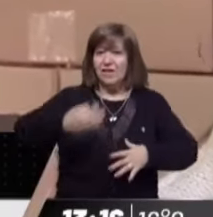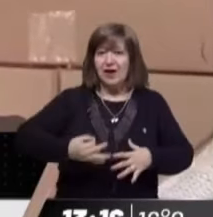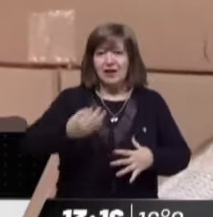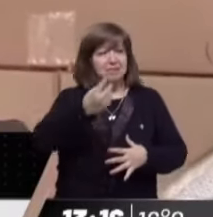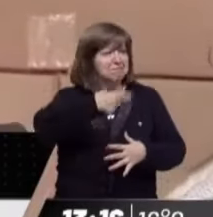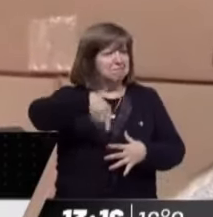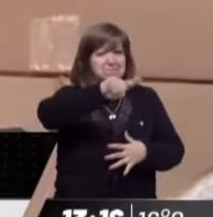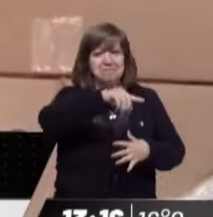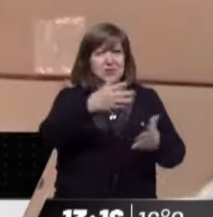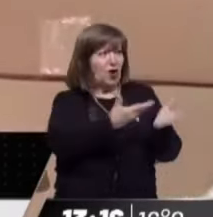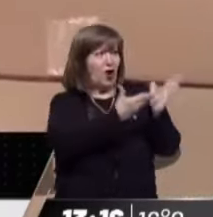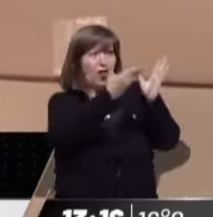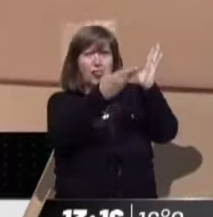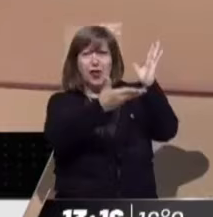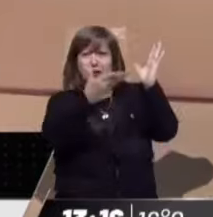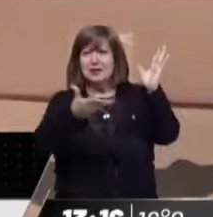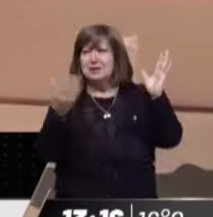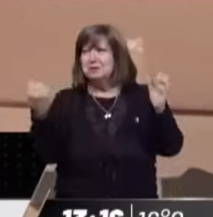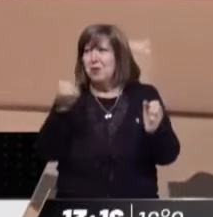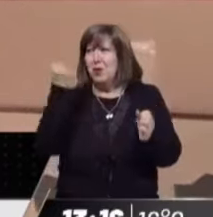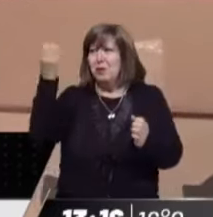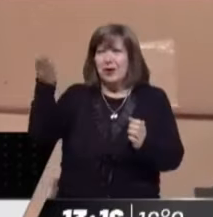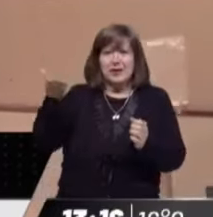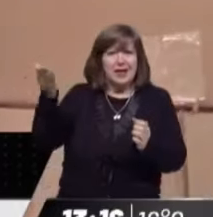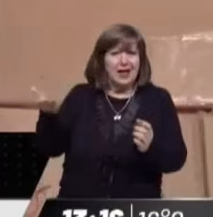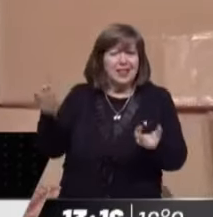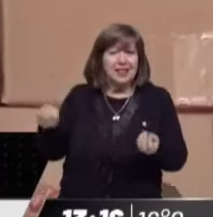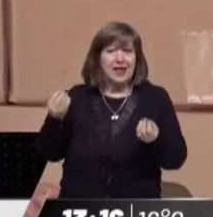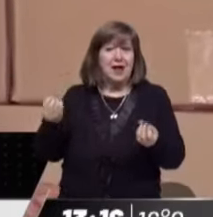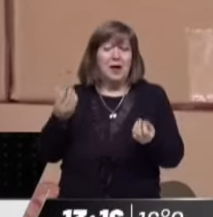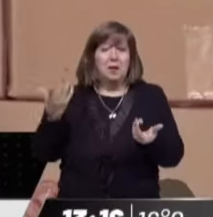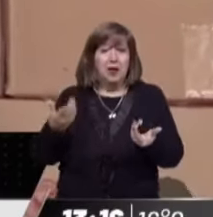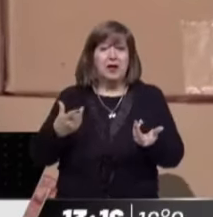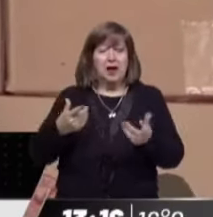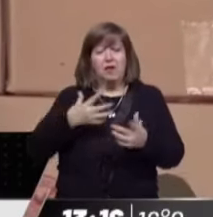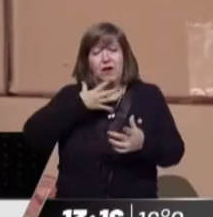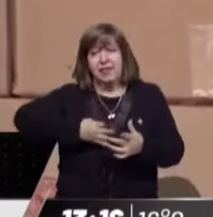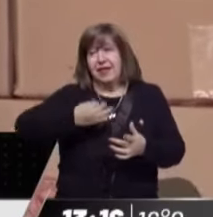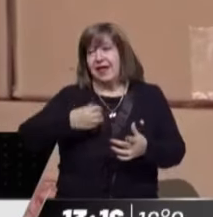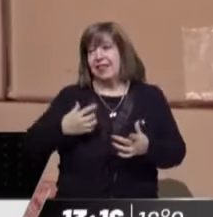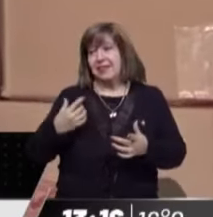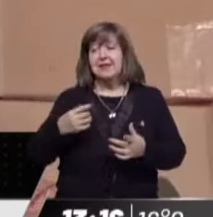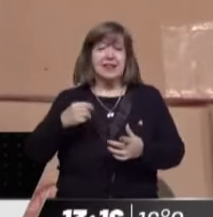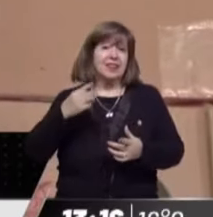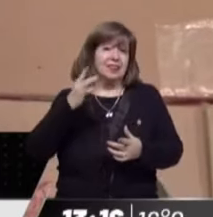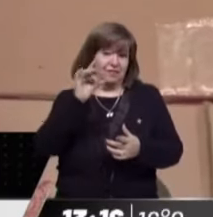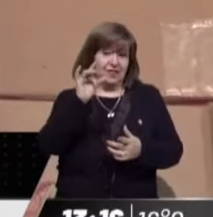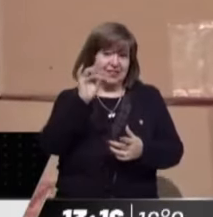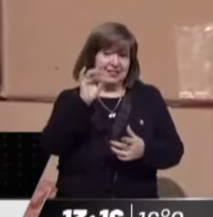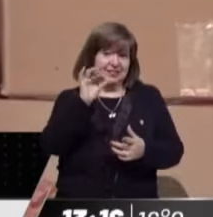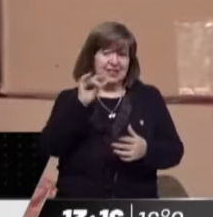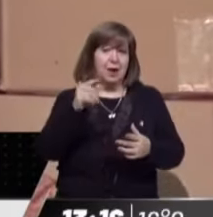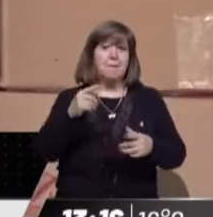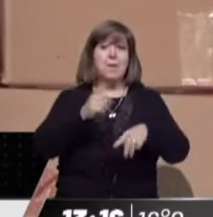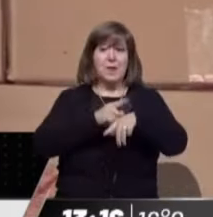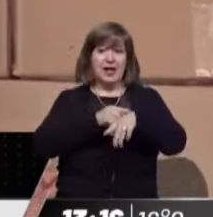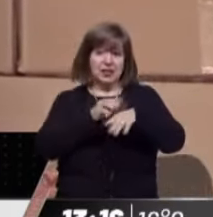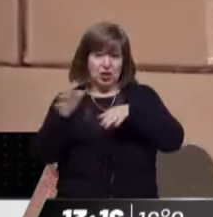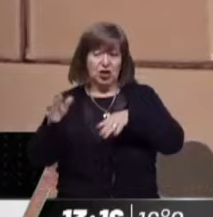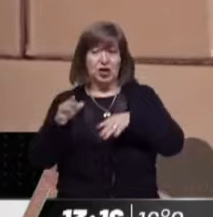para nosotros Esto es algo muy importante más allá de de todo lo que hoy estamos pasando que que no es fácil